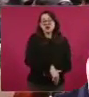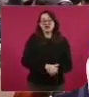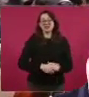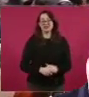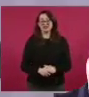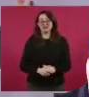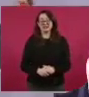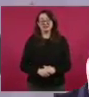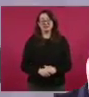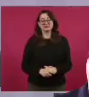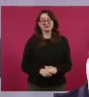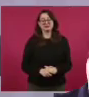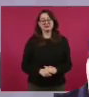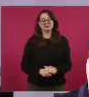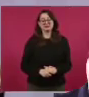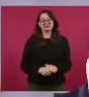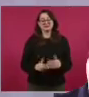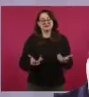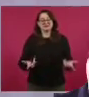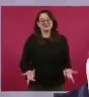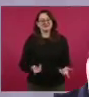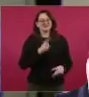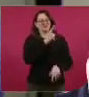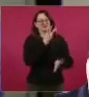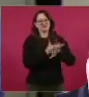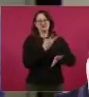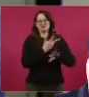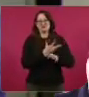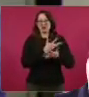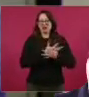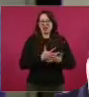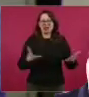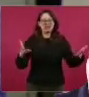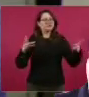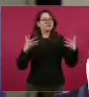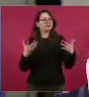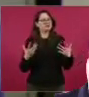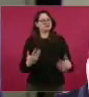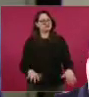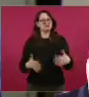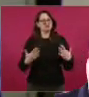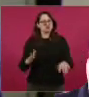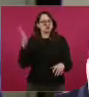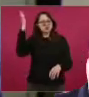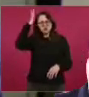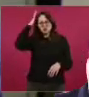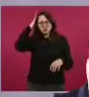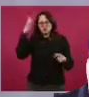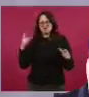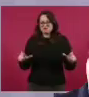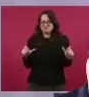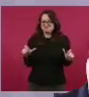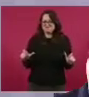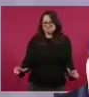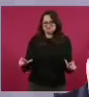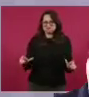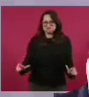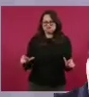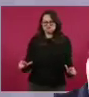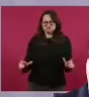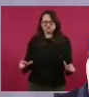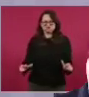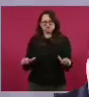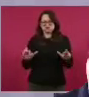Y estamos hablando de una potencia en lo económico, en lo bélico, y